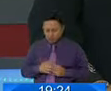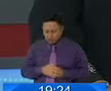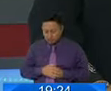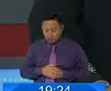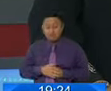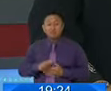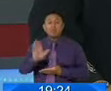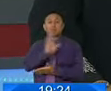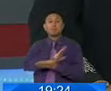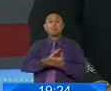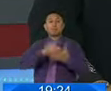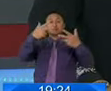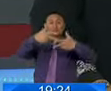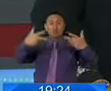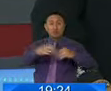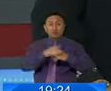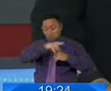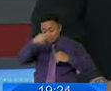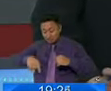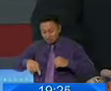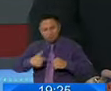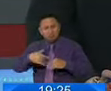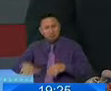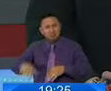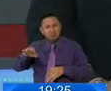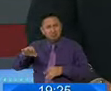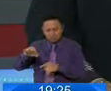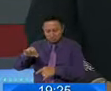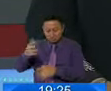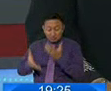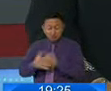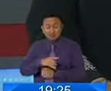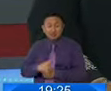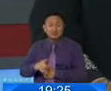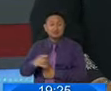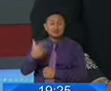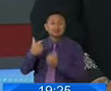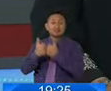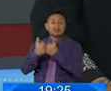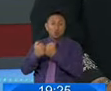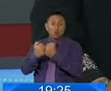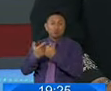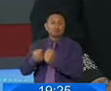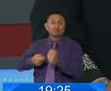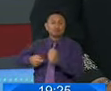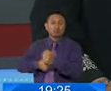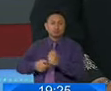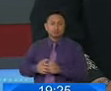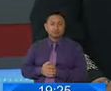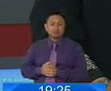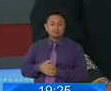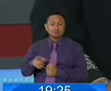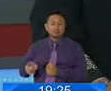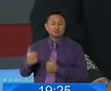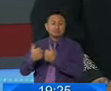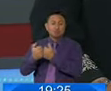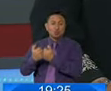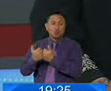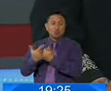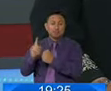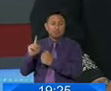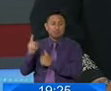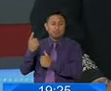del barrio Girón de Chillogallo, en el sur de Quito. Aparentemente se trató de un femicidio. La pareja sentimental de la joven